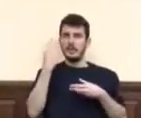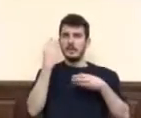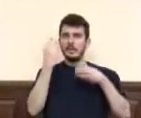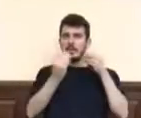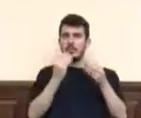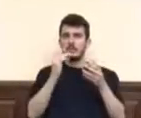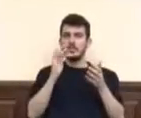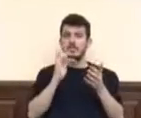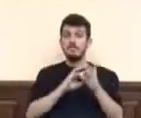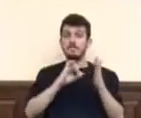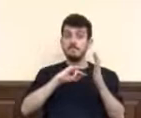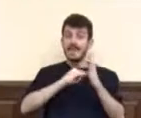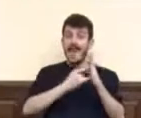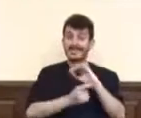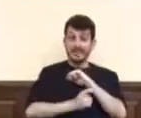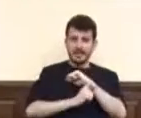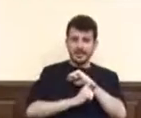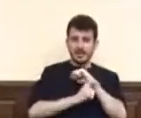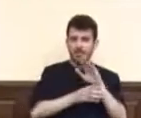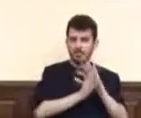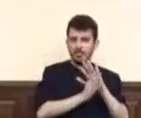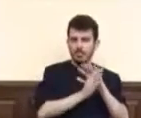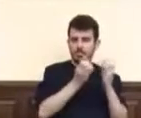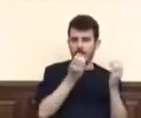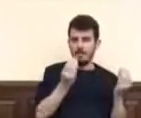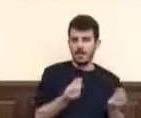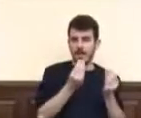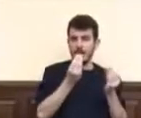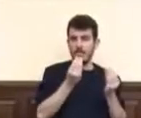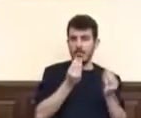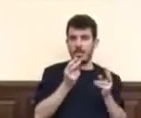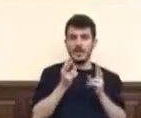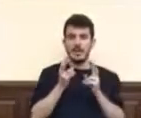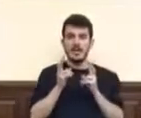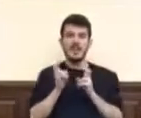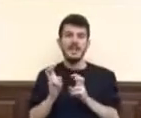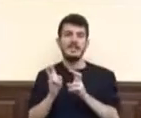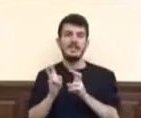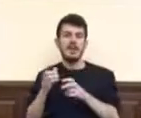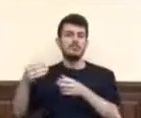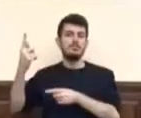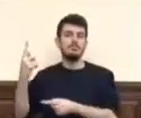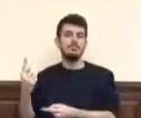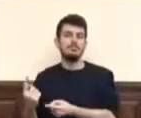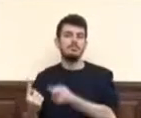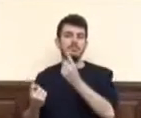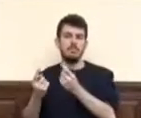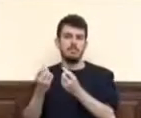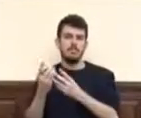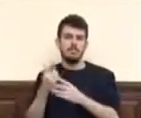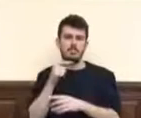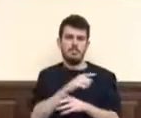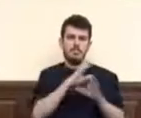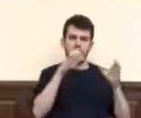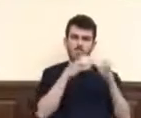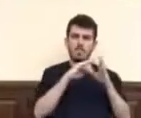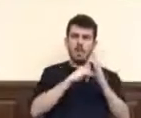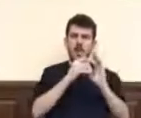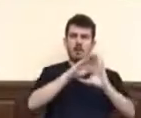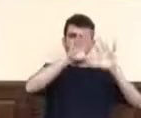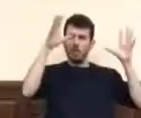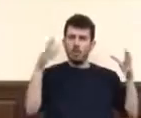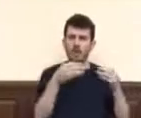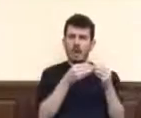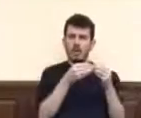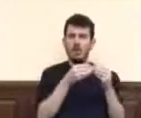este plan estratégico, que es mejor que poner en marcha iniciativas sueltas, desarrollarlas en un plan global, o por lo menos